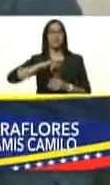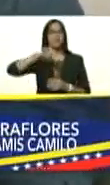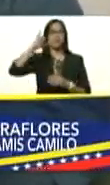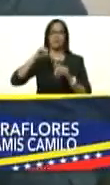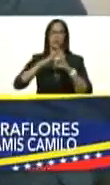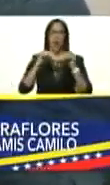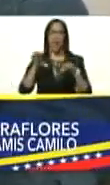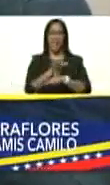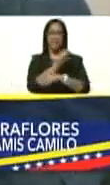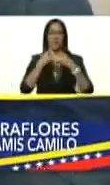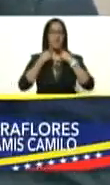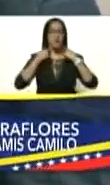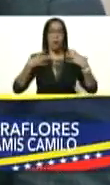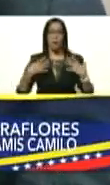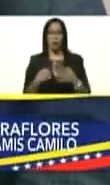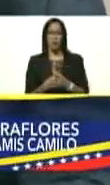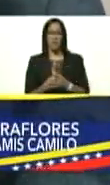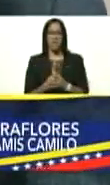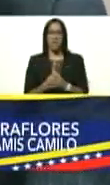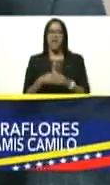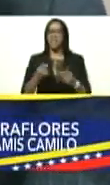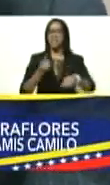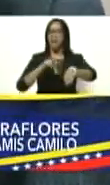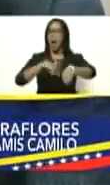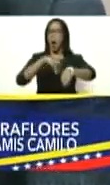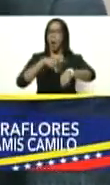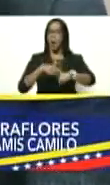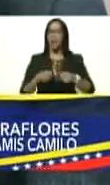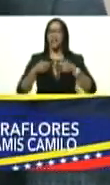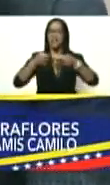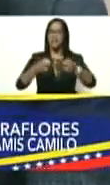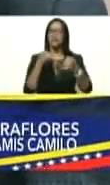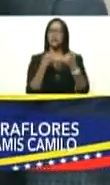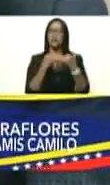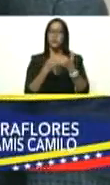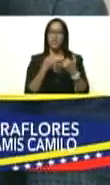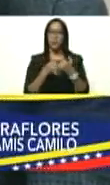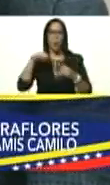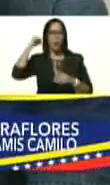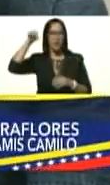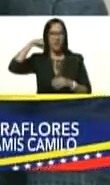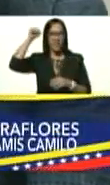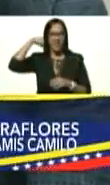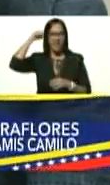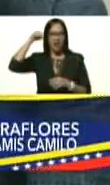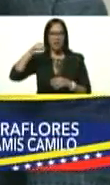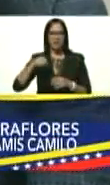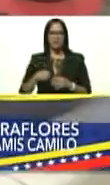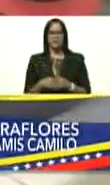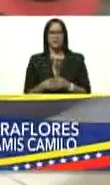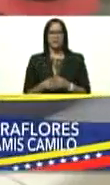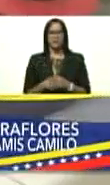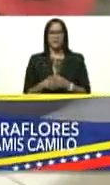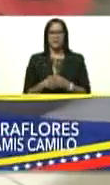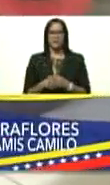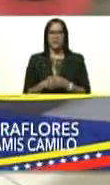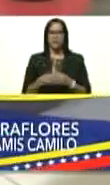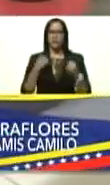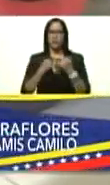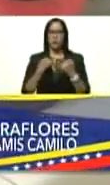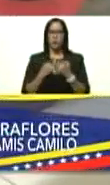discos. Está a horas de estrenar su último videoclip, su último